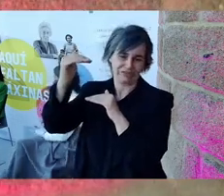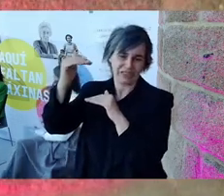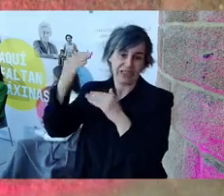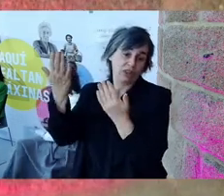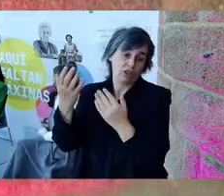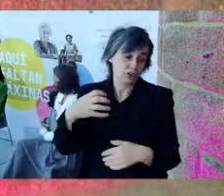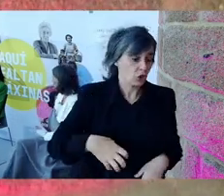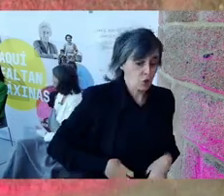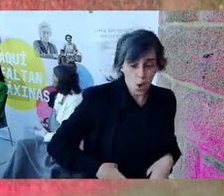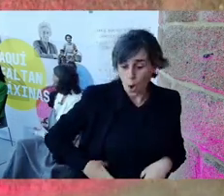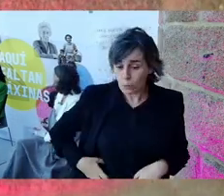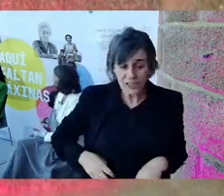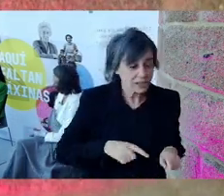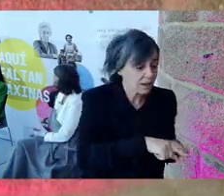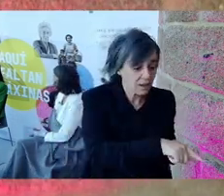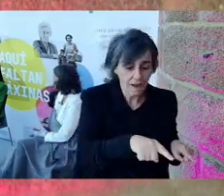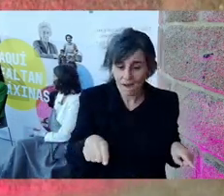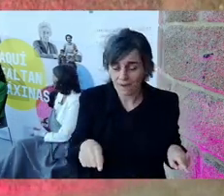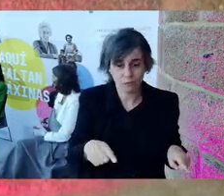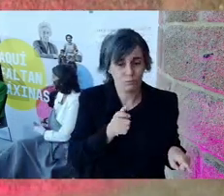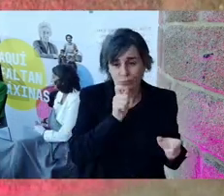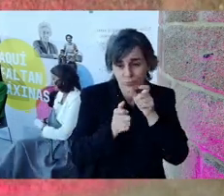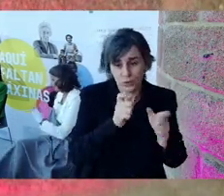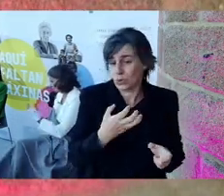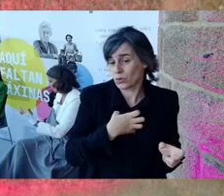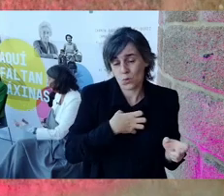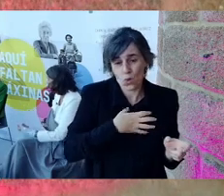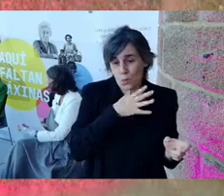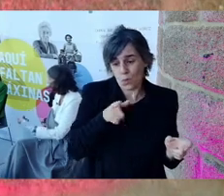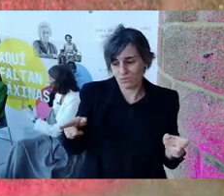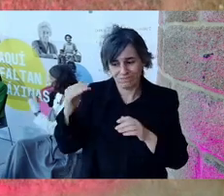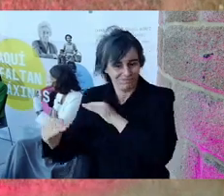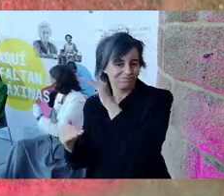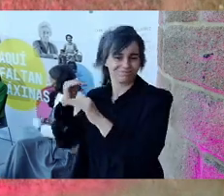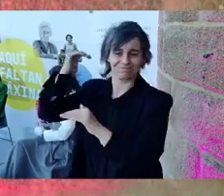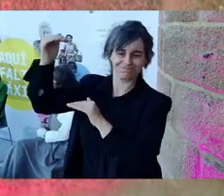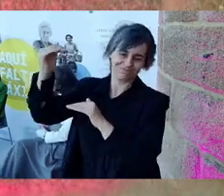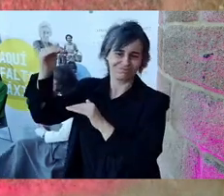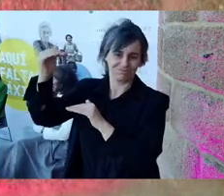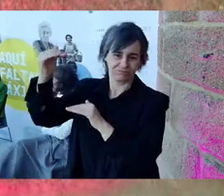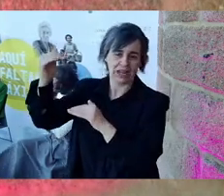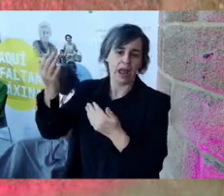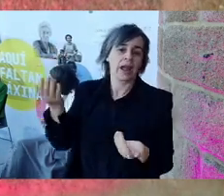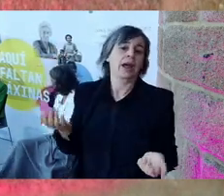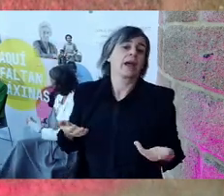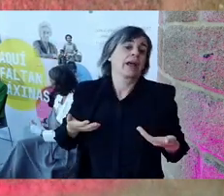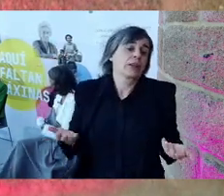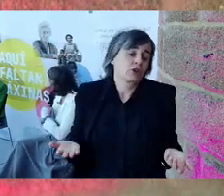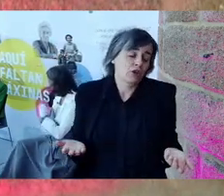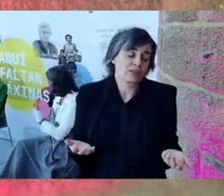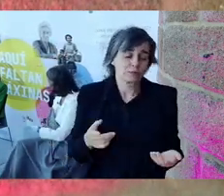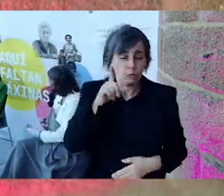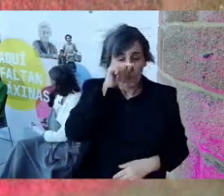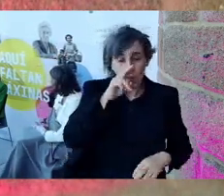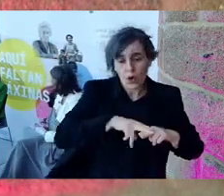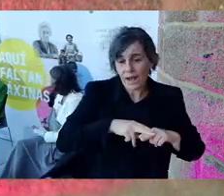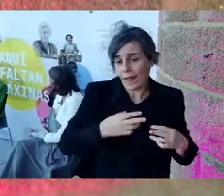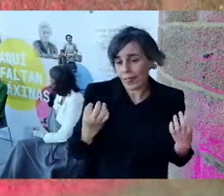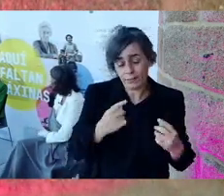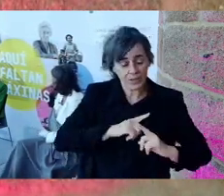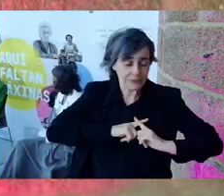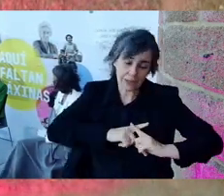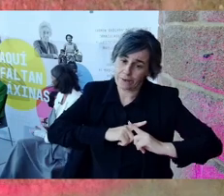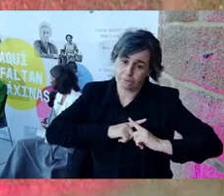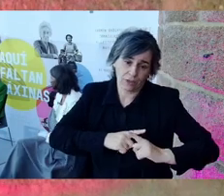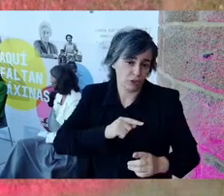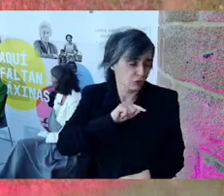es inapelable para los otros nobles que no quieren que se case con Candespina. Y de nuevo ella se tiene que sacrificar sus